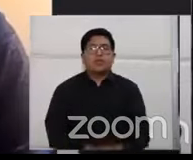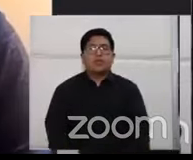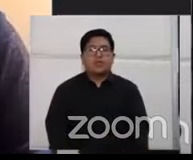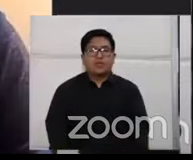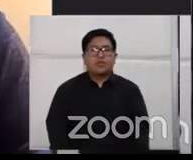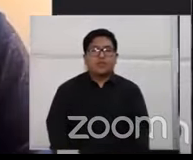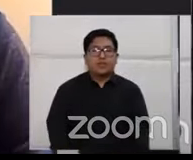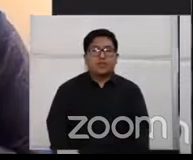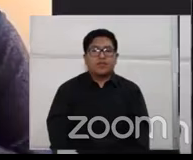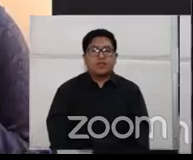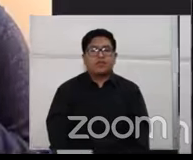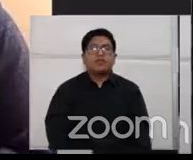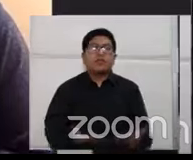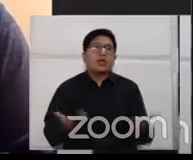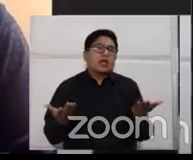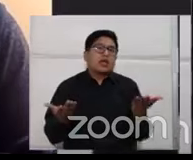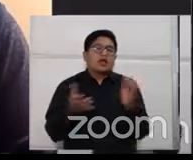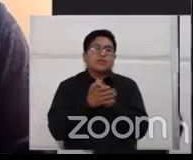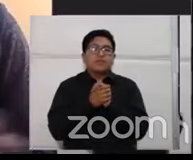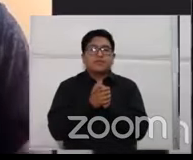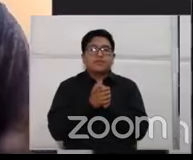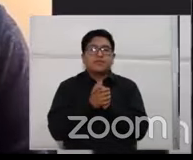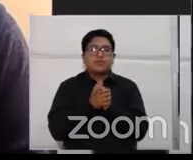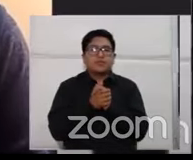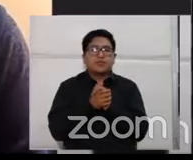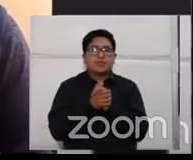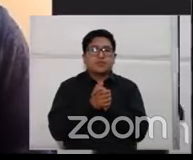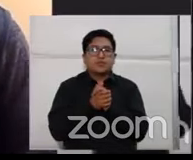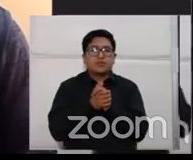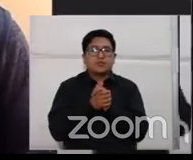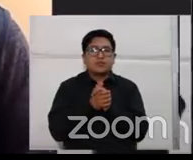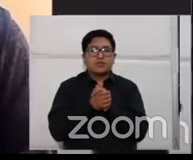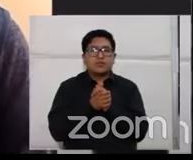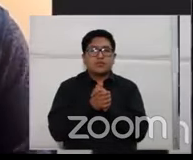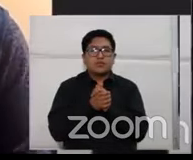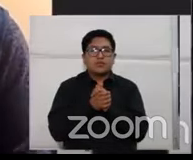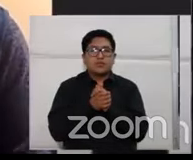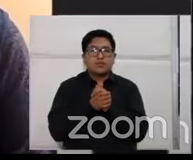pues que haga e